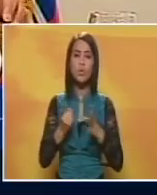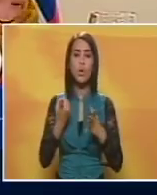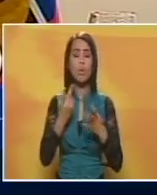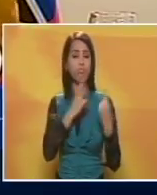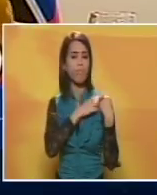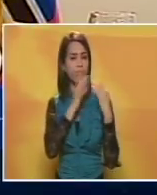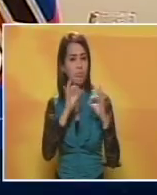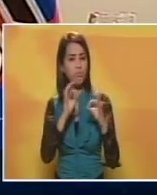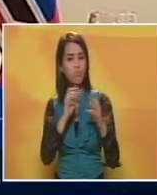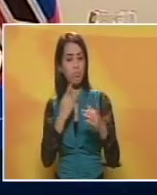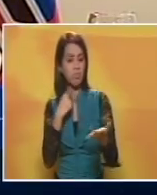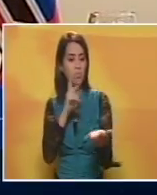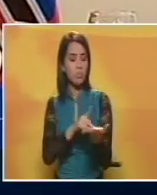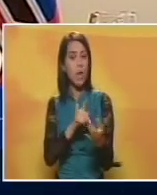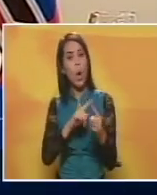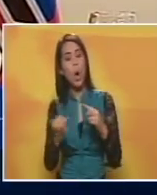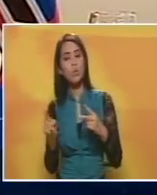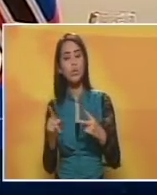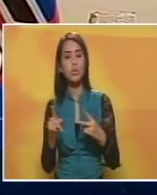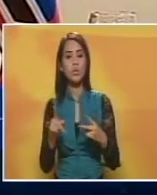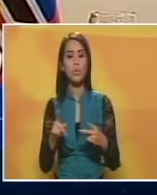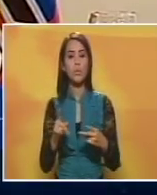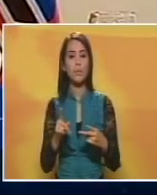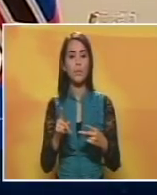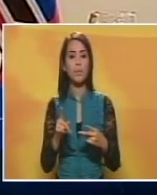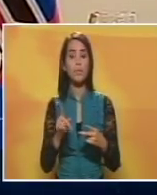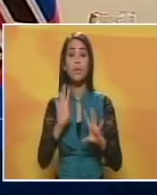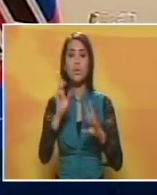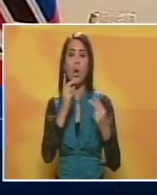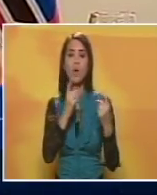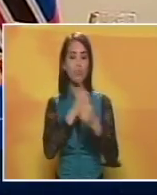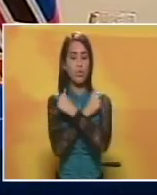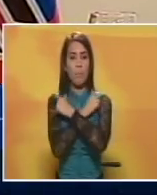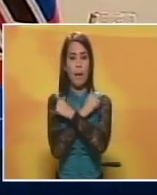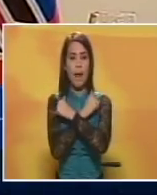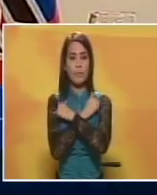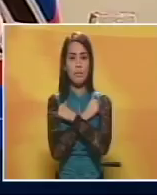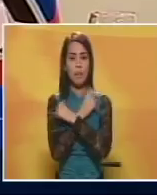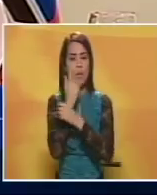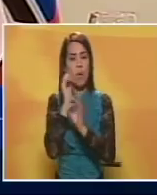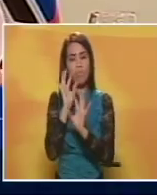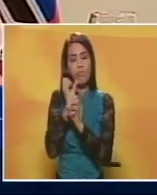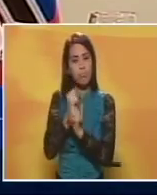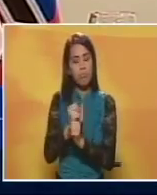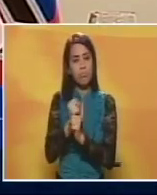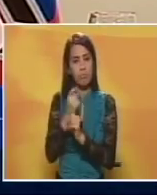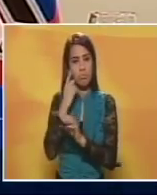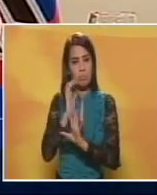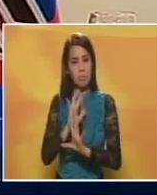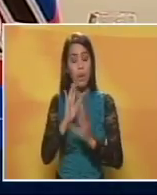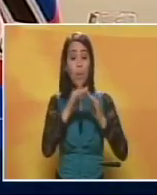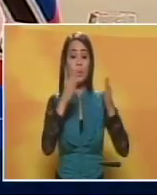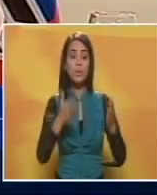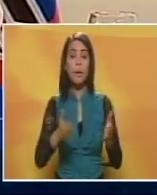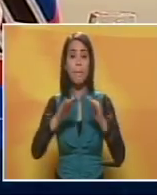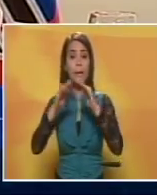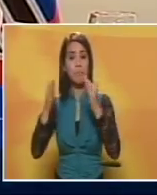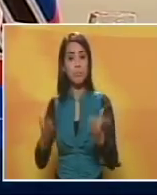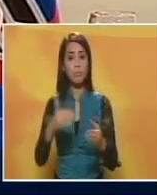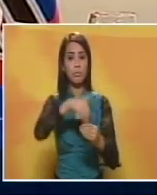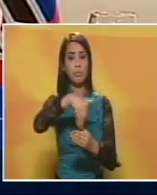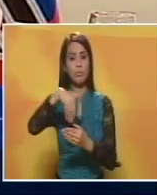están activos y los otros están son suplentes y están en reserva. En cuanto a las mesas